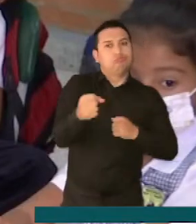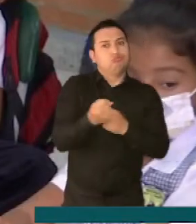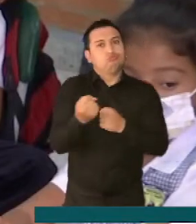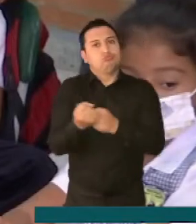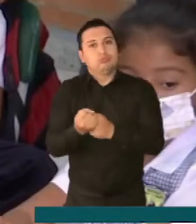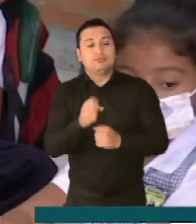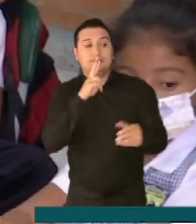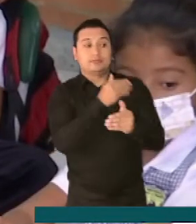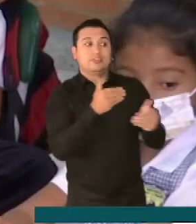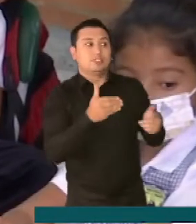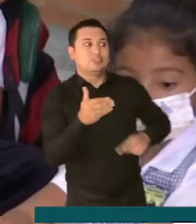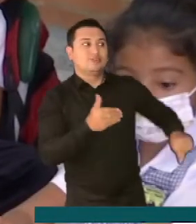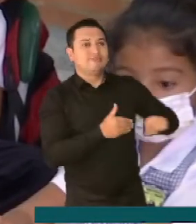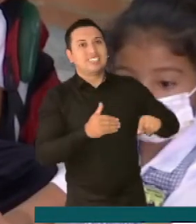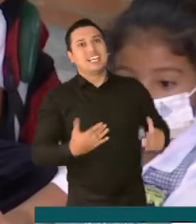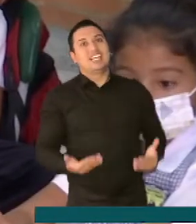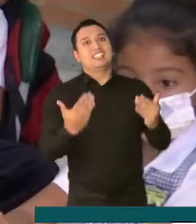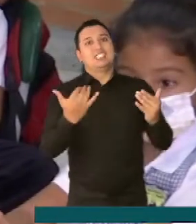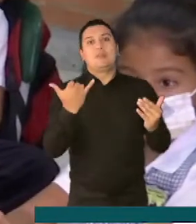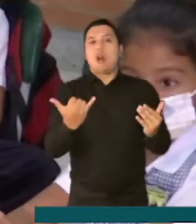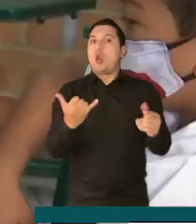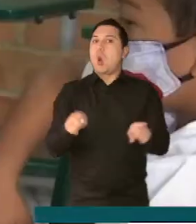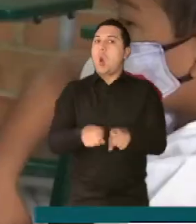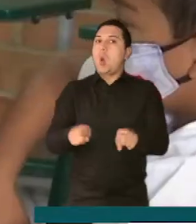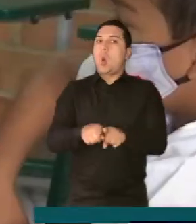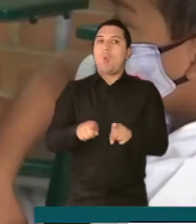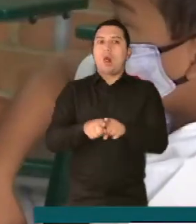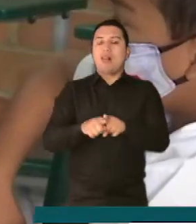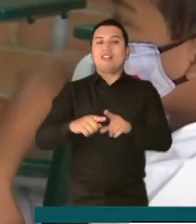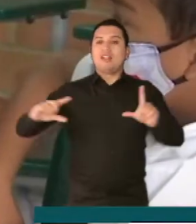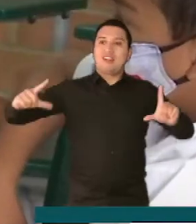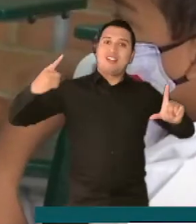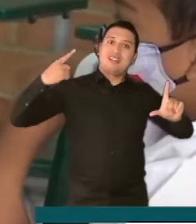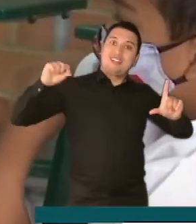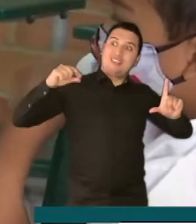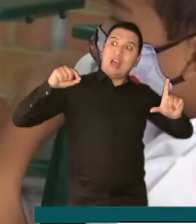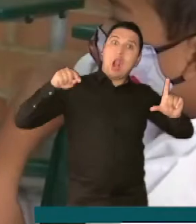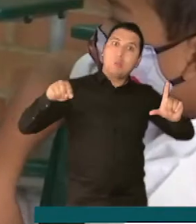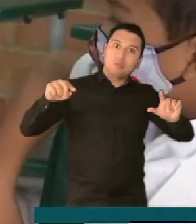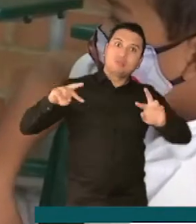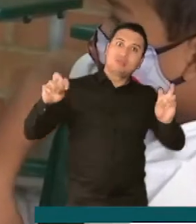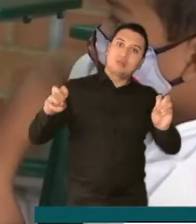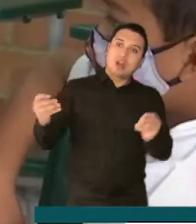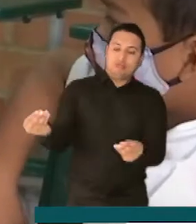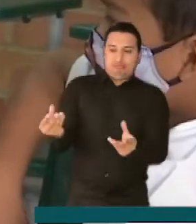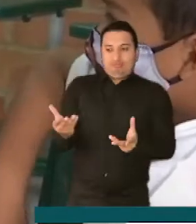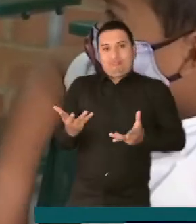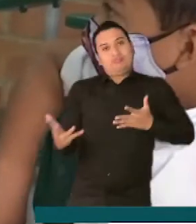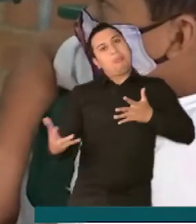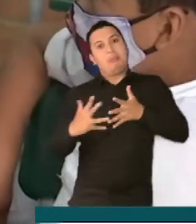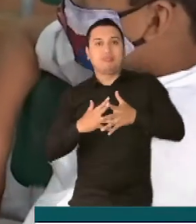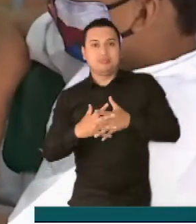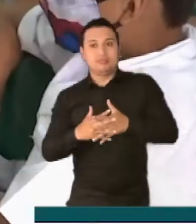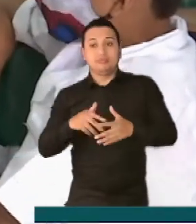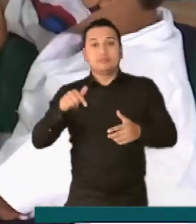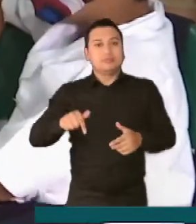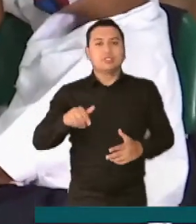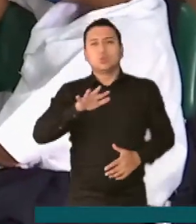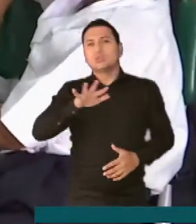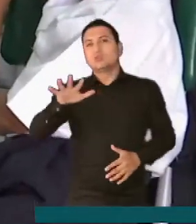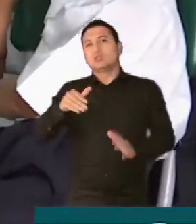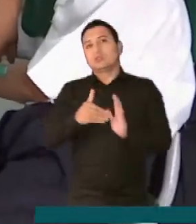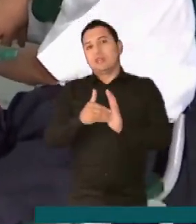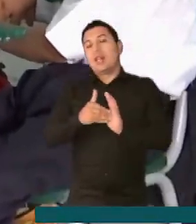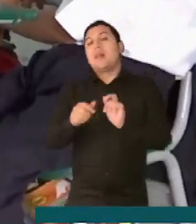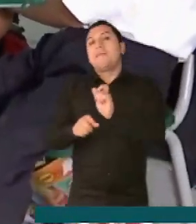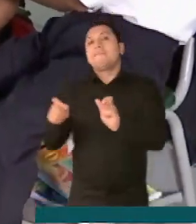la realidad que hoy vive el avance digital. La Mesa Cundinamarca cuenta con más de 35 mil habitantes, 1.500